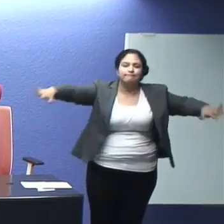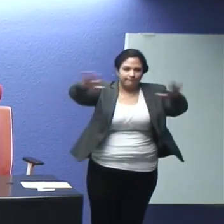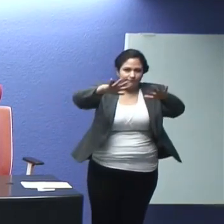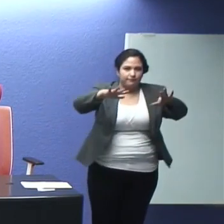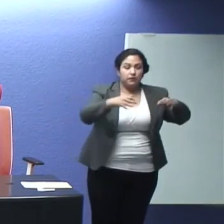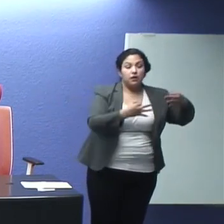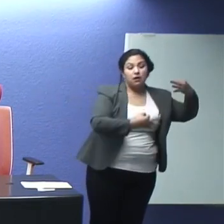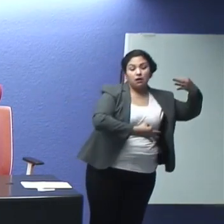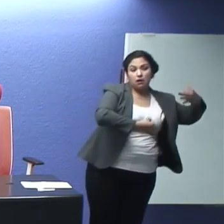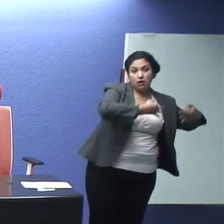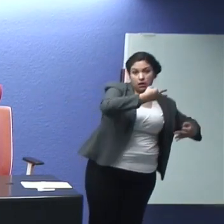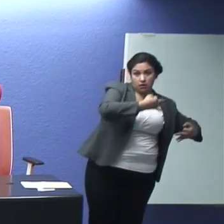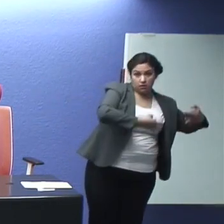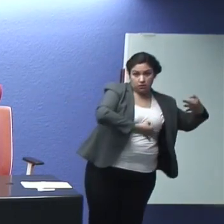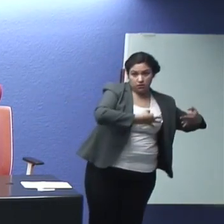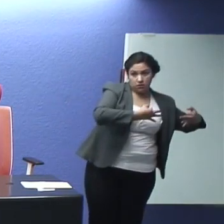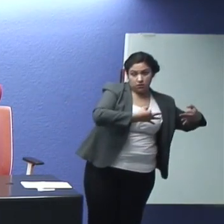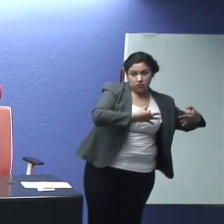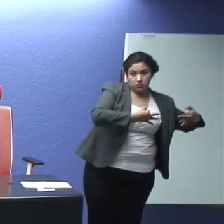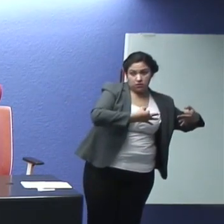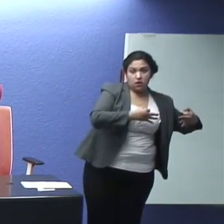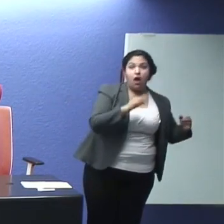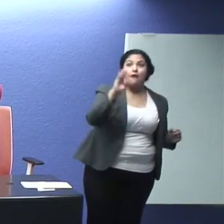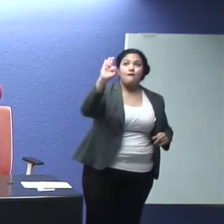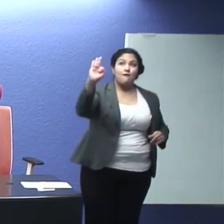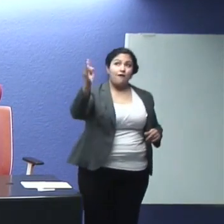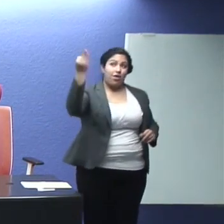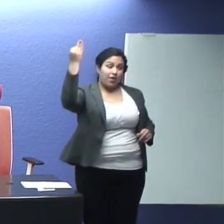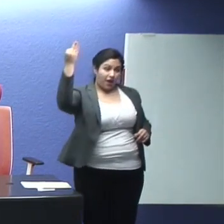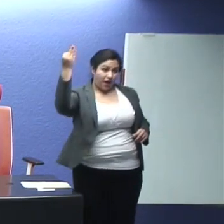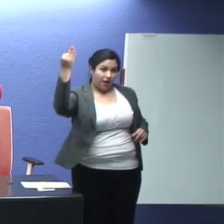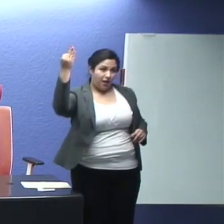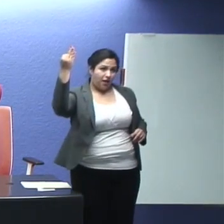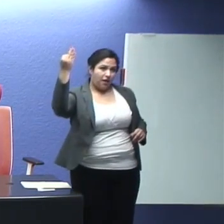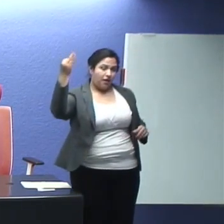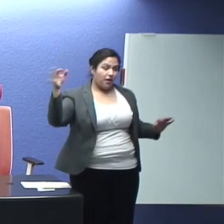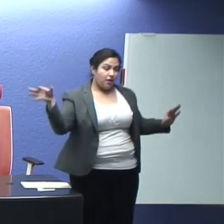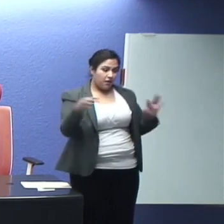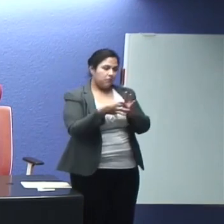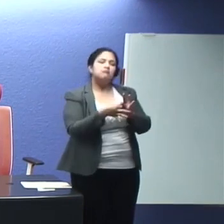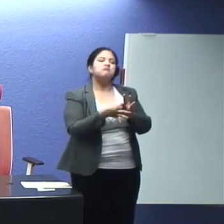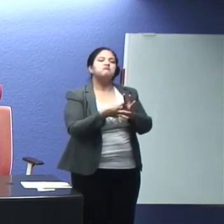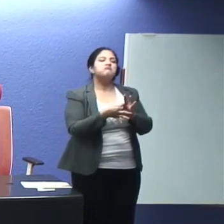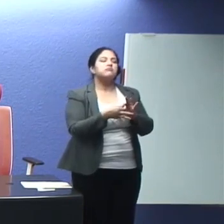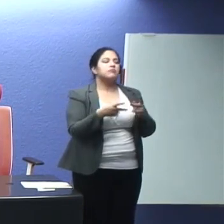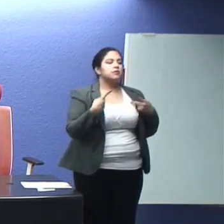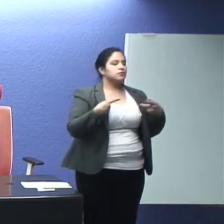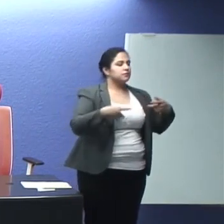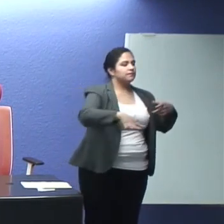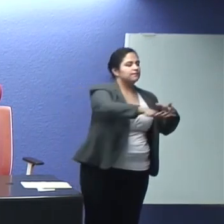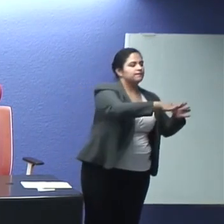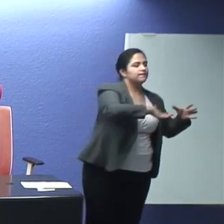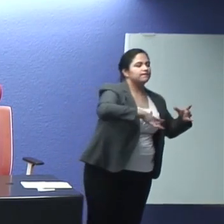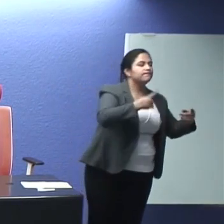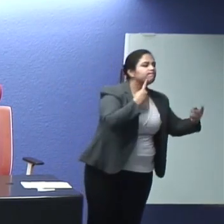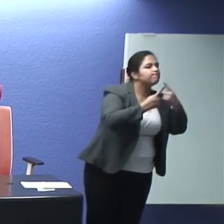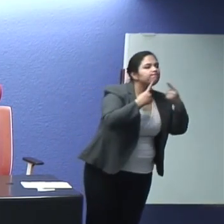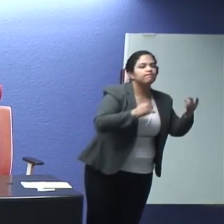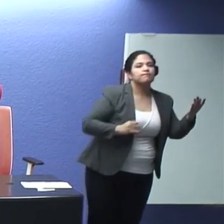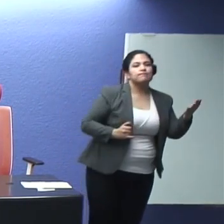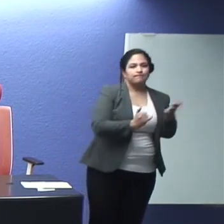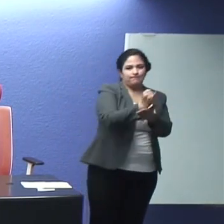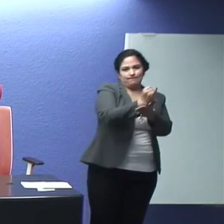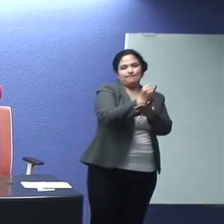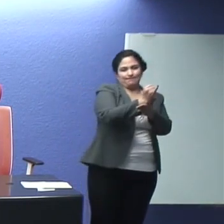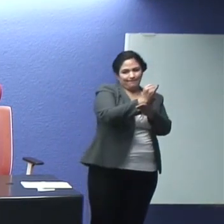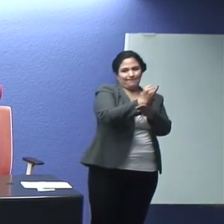legislativamente hablando, es una cuestión que no se ve a nivel federal, sino es nivel local. Entonces, por la composición que